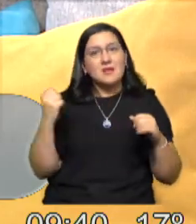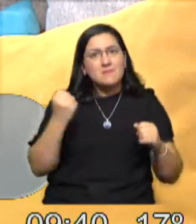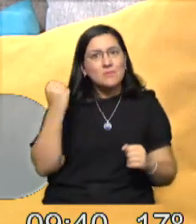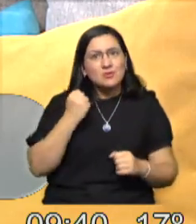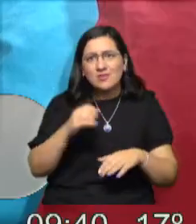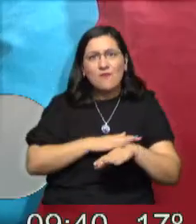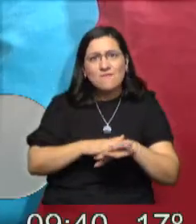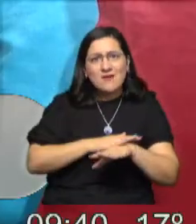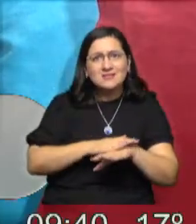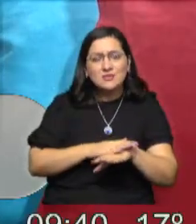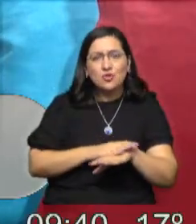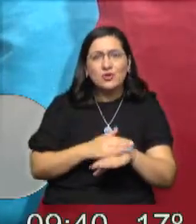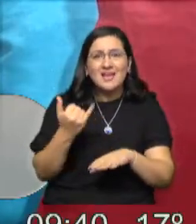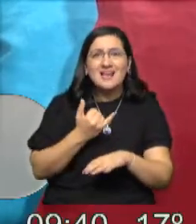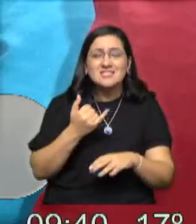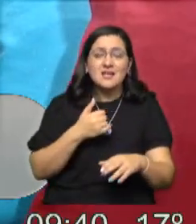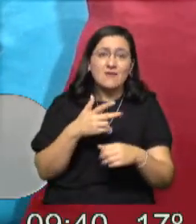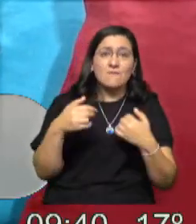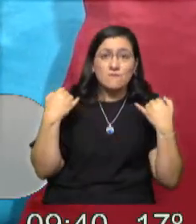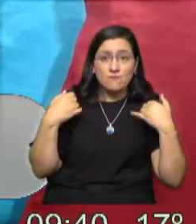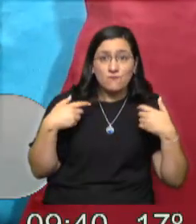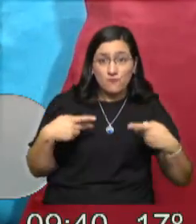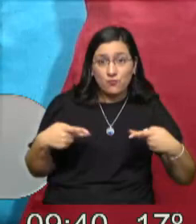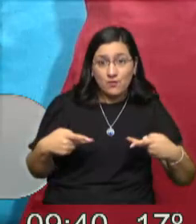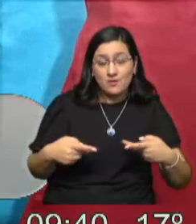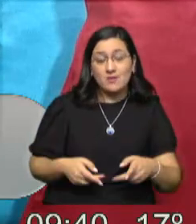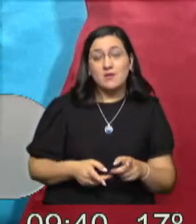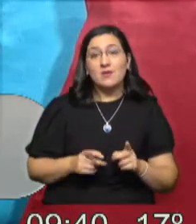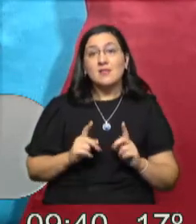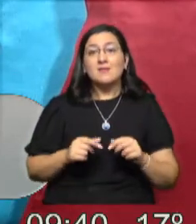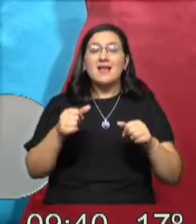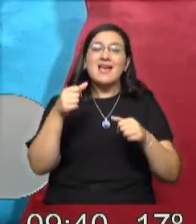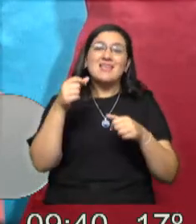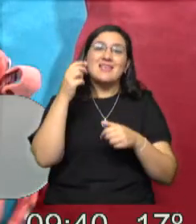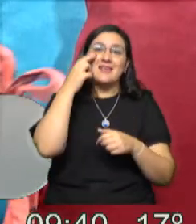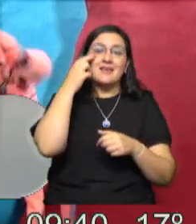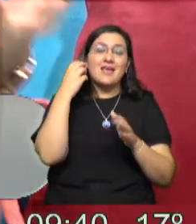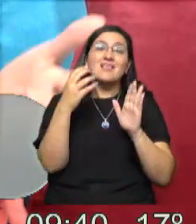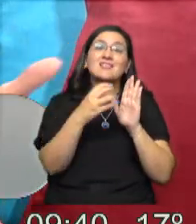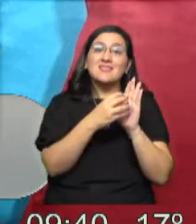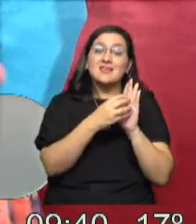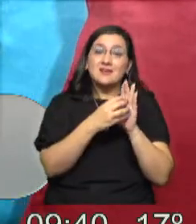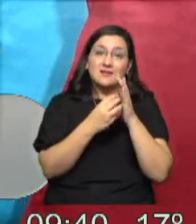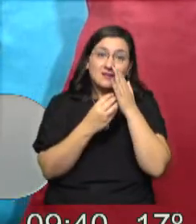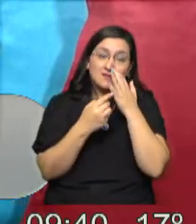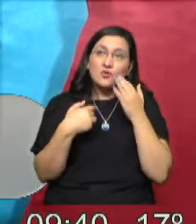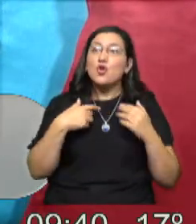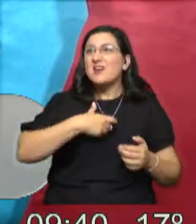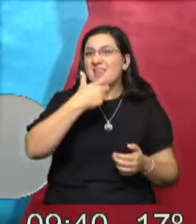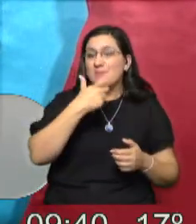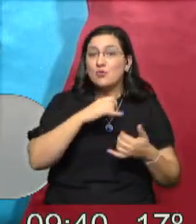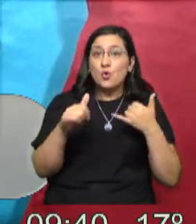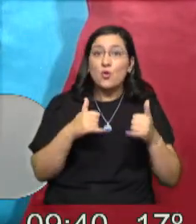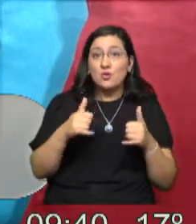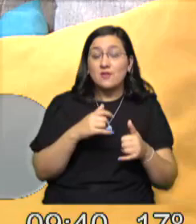me parece y básico. Y aprender a jugar con el error, ¿no? Porque tal cual. Hay stickers, que ellos son evidenci menchi. Nos reímos de los jugadores de fútbol que